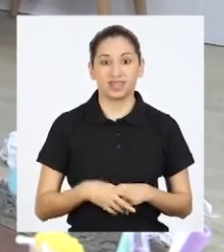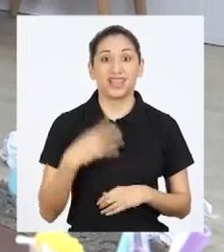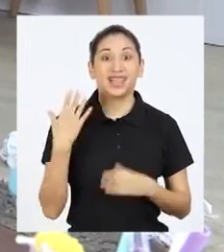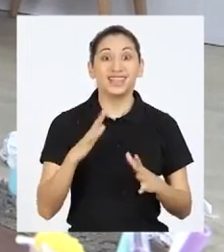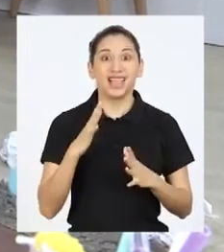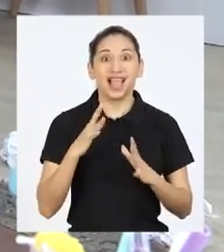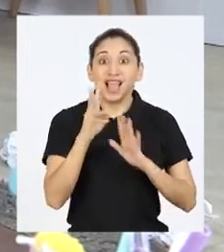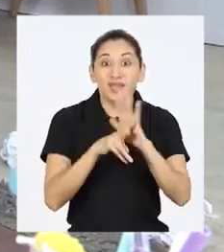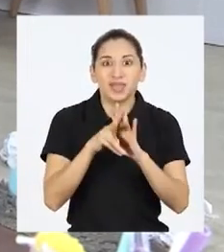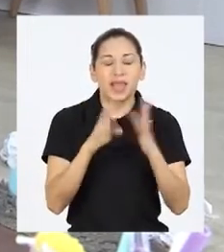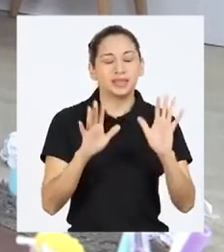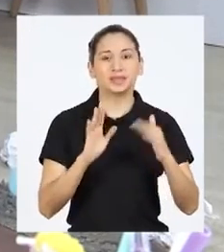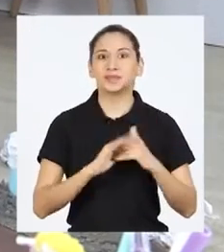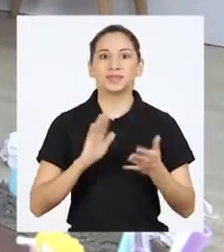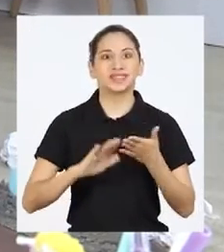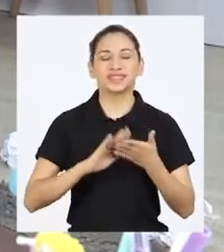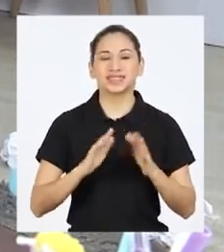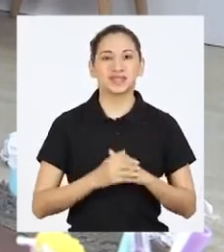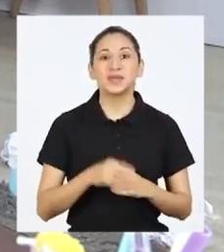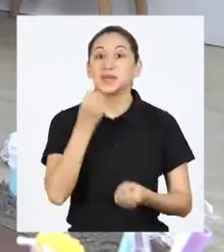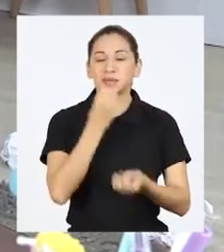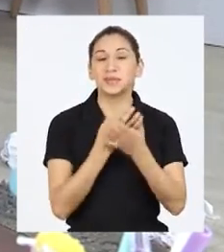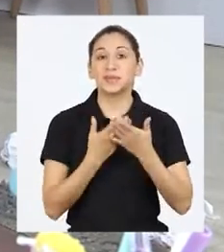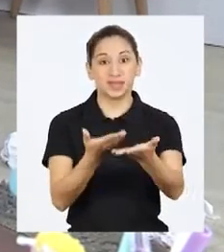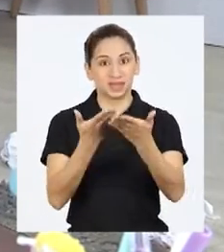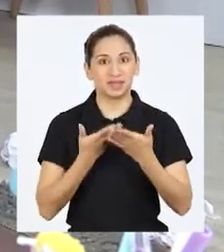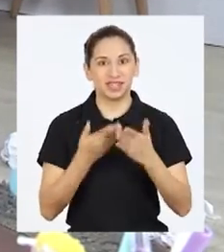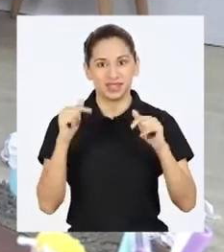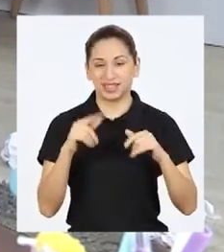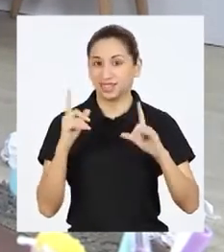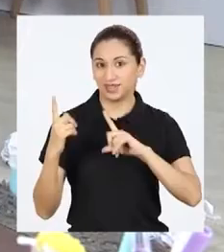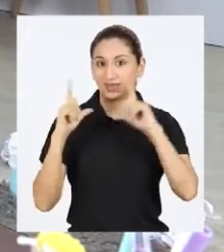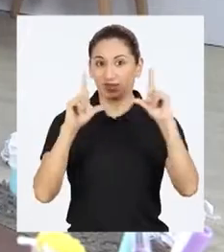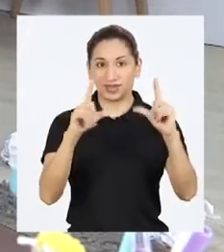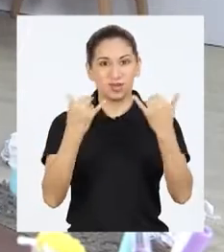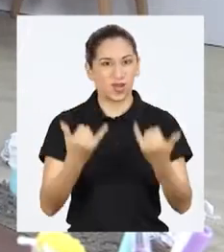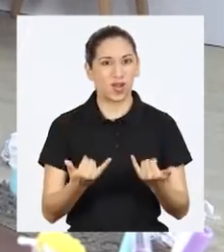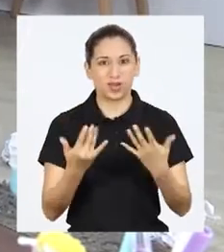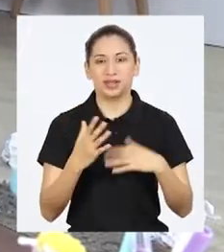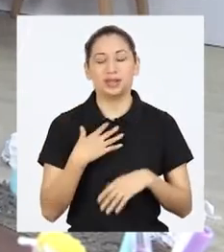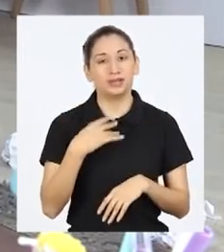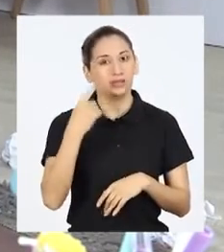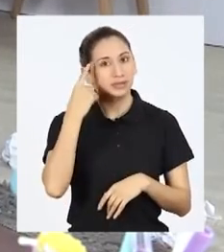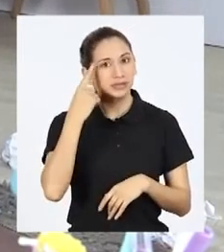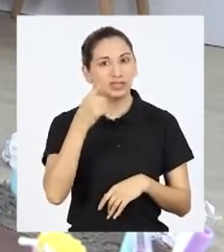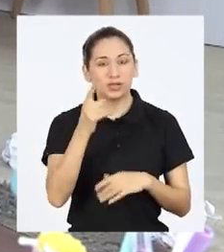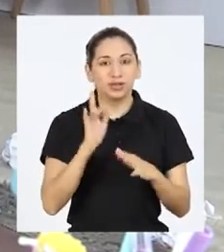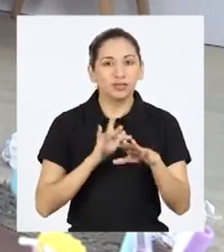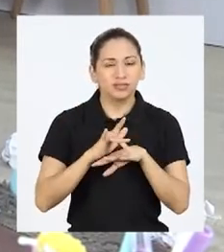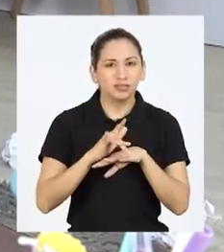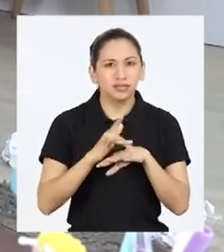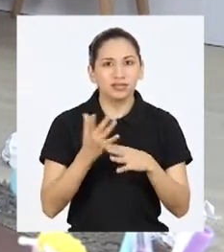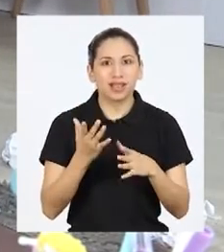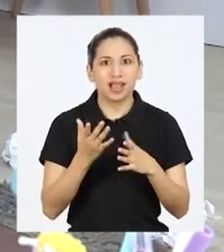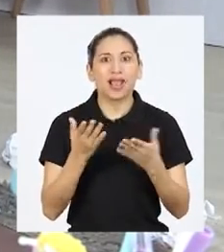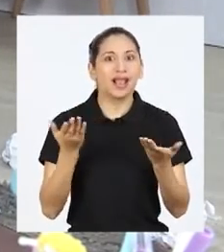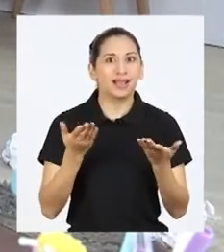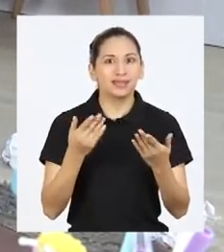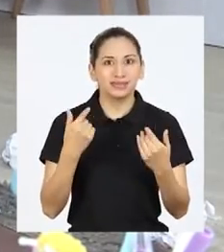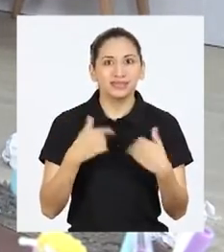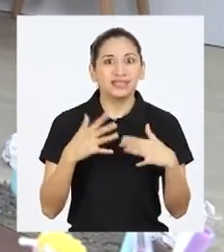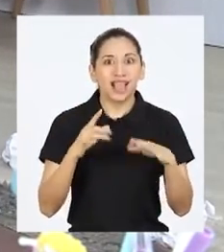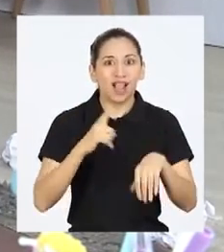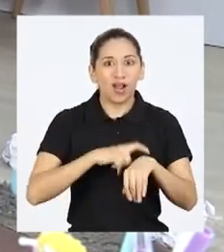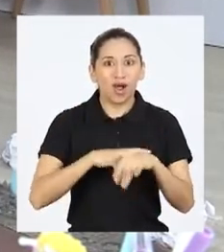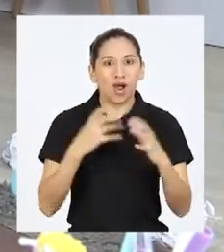¿Ya estamos grabando? Bienvenidas y bienvenidos al programa de hoy. No esperaba que llegaran tan temprano. Pero si no es nada temprano, estamos